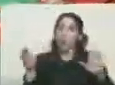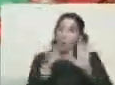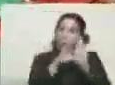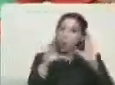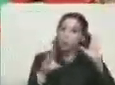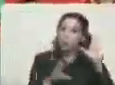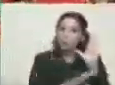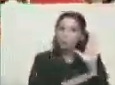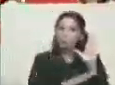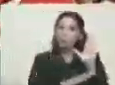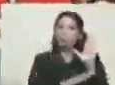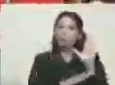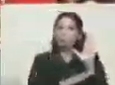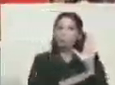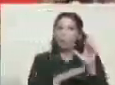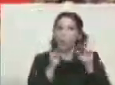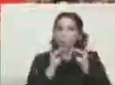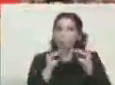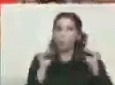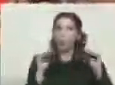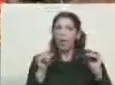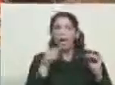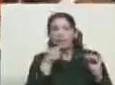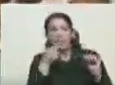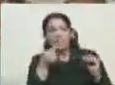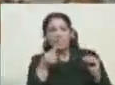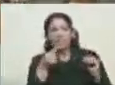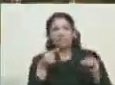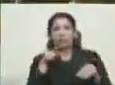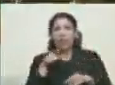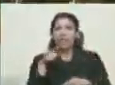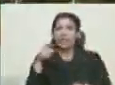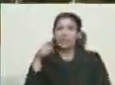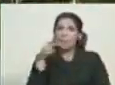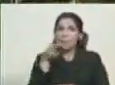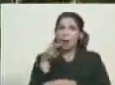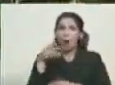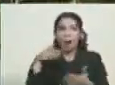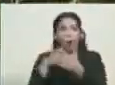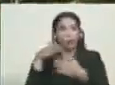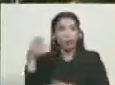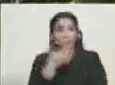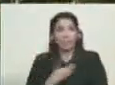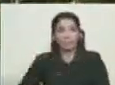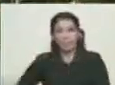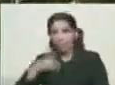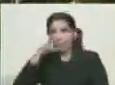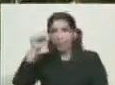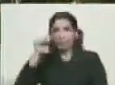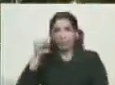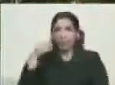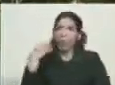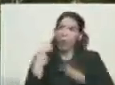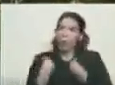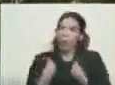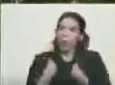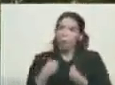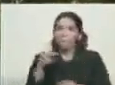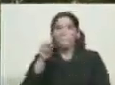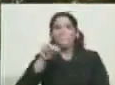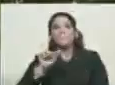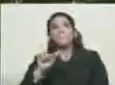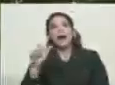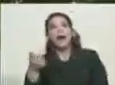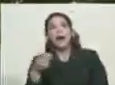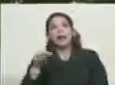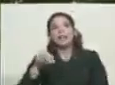Ha calificado este atentado contra el presidente de la República, Nicolás Maduro Moros, como un magnicidio en grado